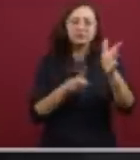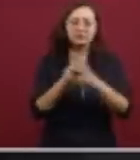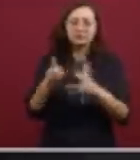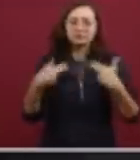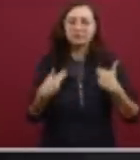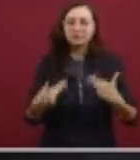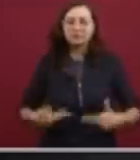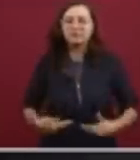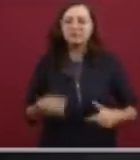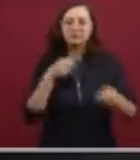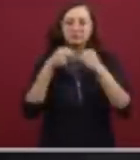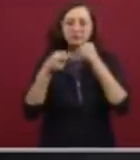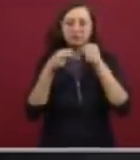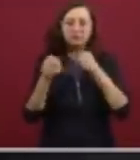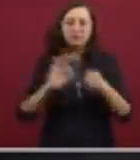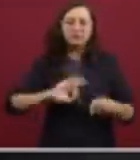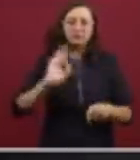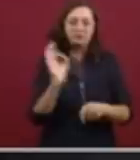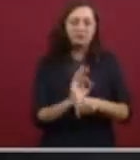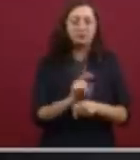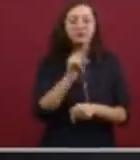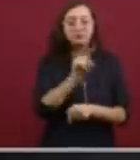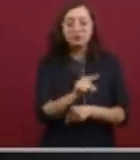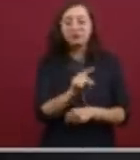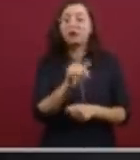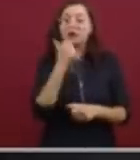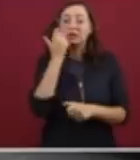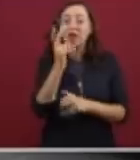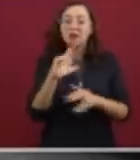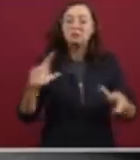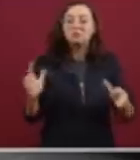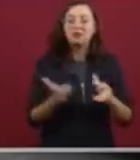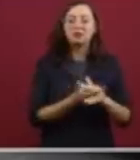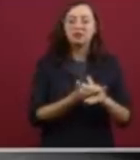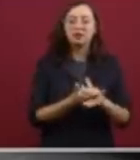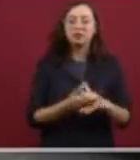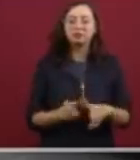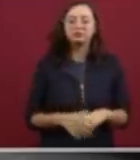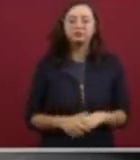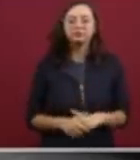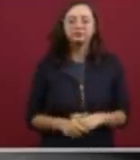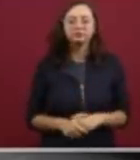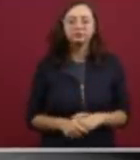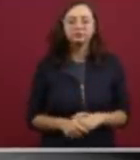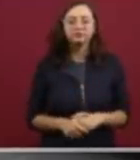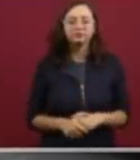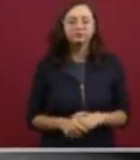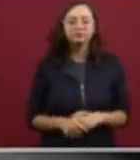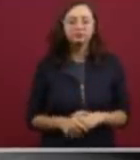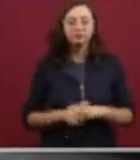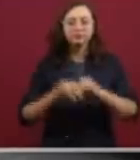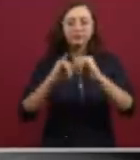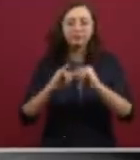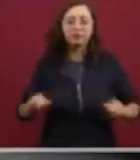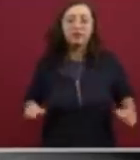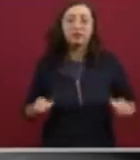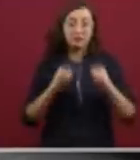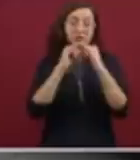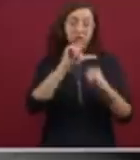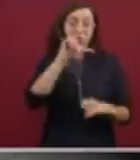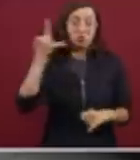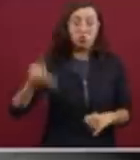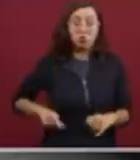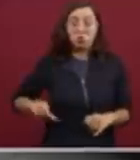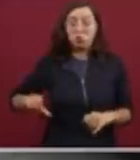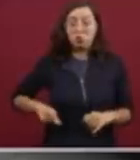y periodistas por tentativa de homicidio. Al ser una institución del Estado, señor presidente, las